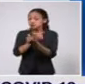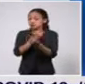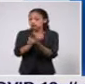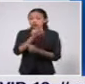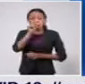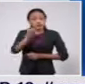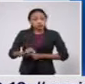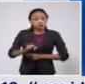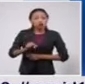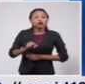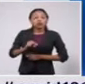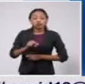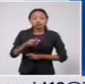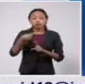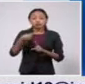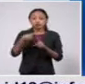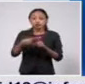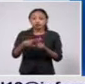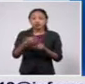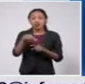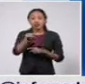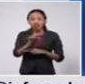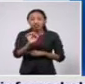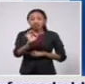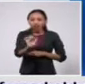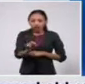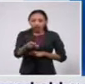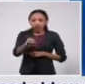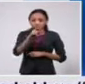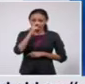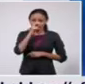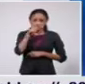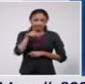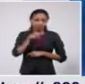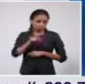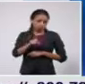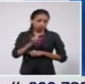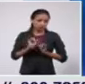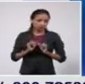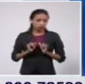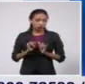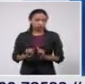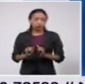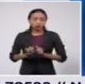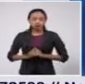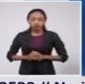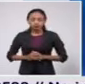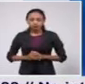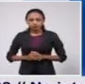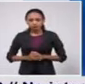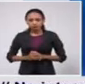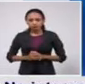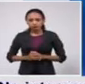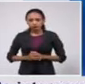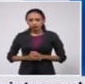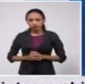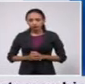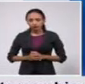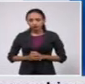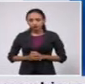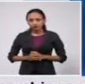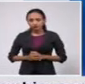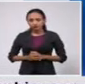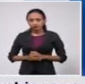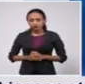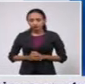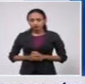en este grupo de edad y que generalmente ya a partir de una determinada edad hay